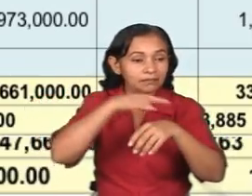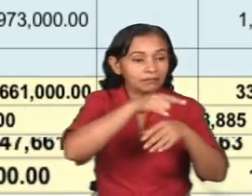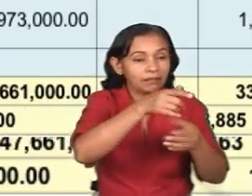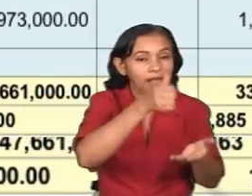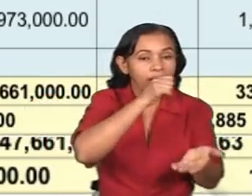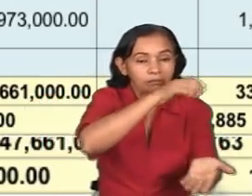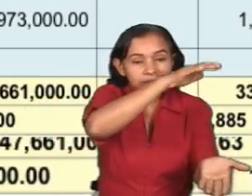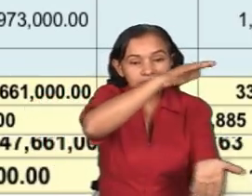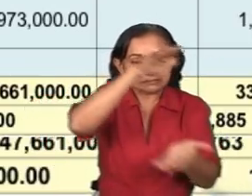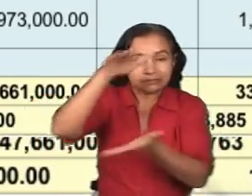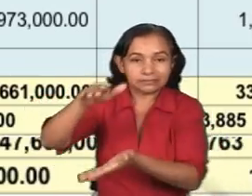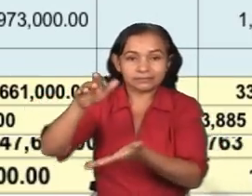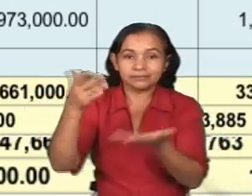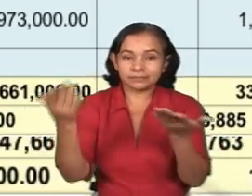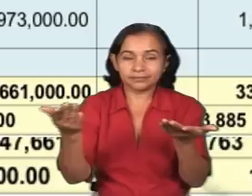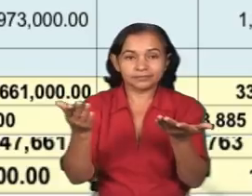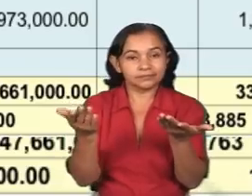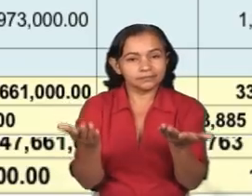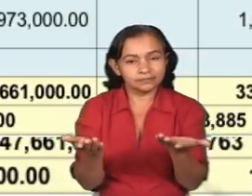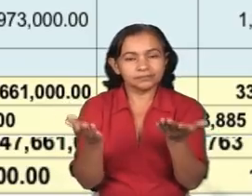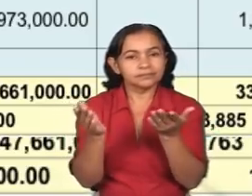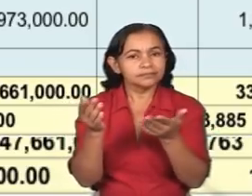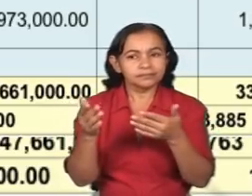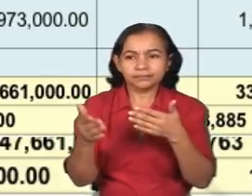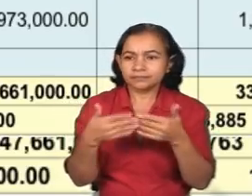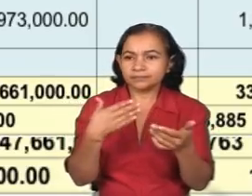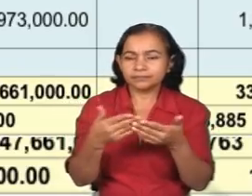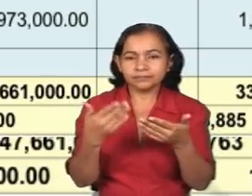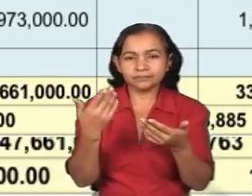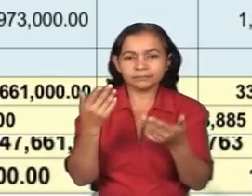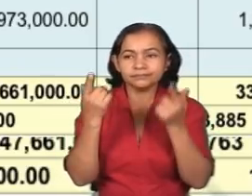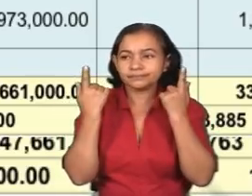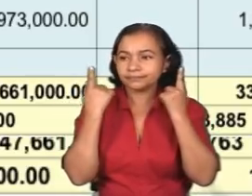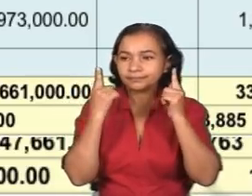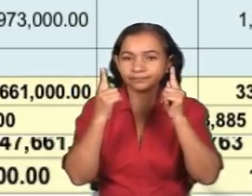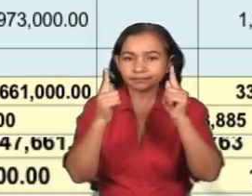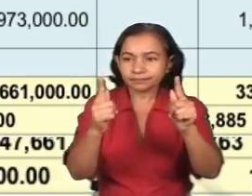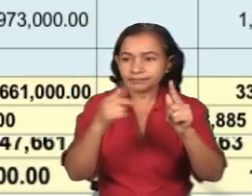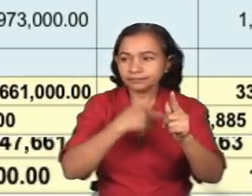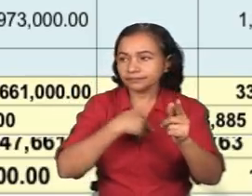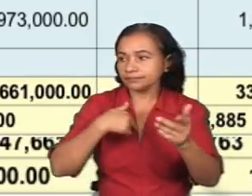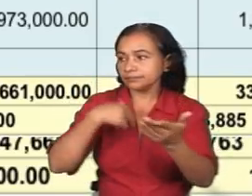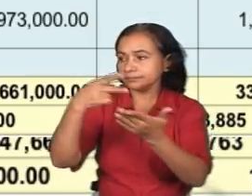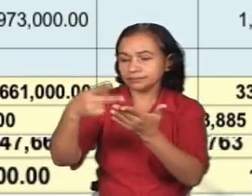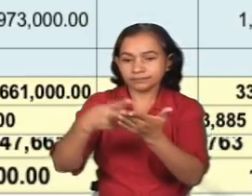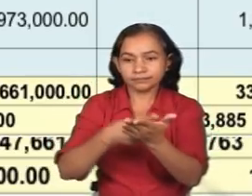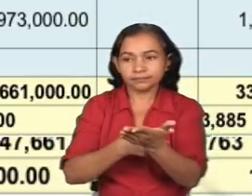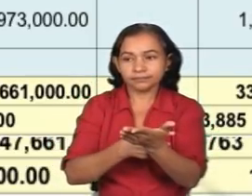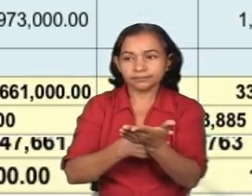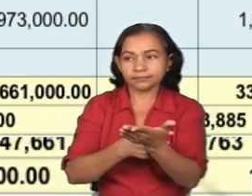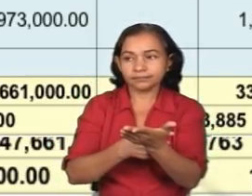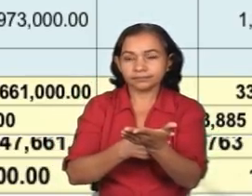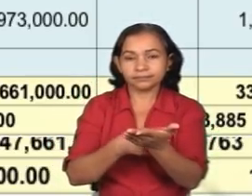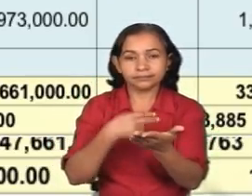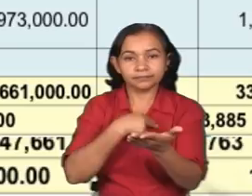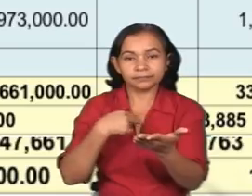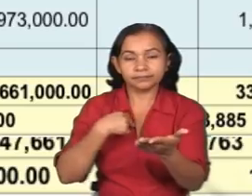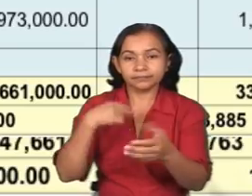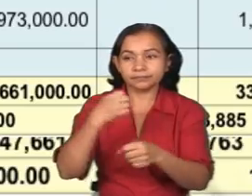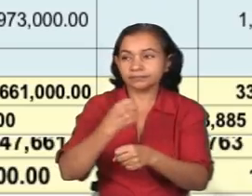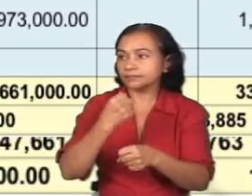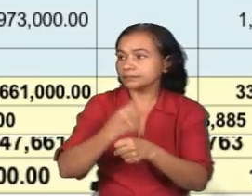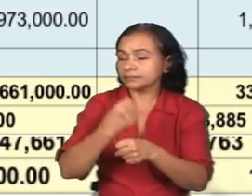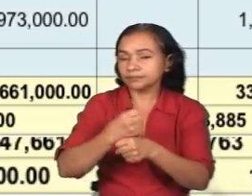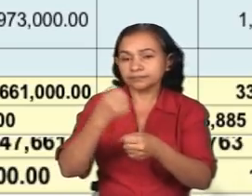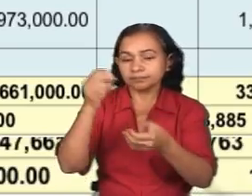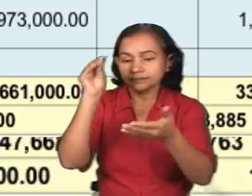todo el sistema. Y no es necesario pensar que eso es largo. En Chinandega, cuando nosotros hacemos el proyecto de Chinandega, nosotros teníamos registrados,